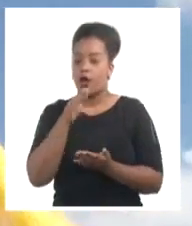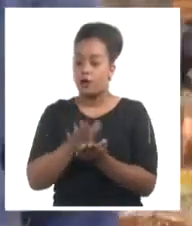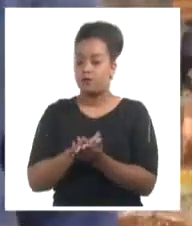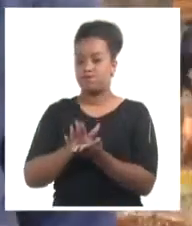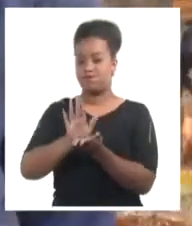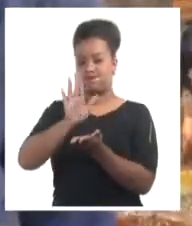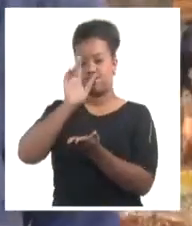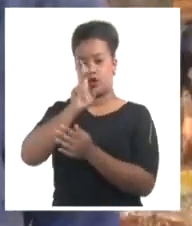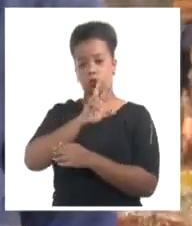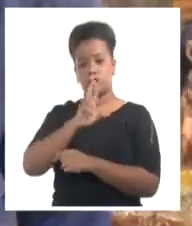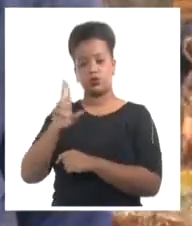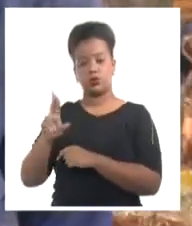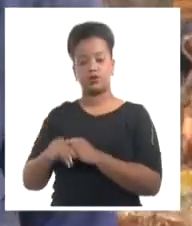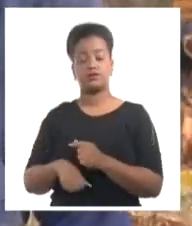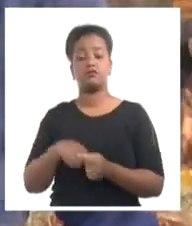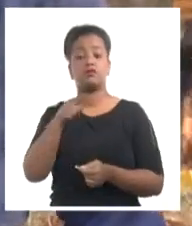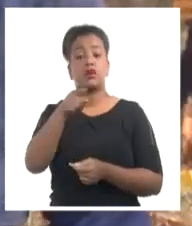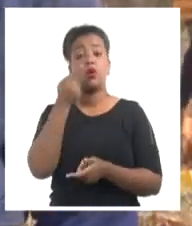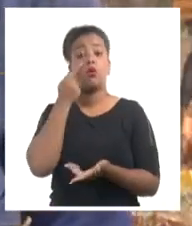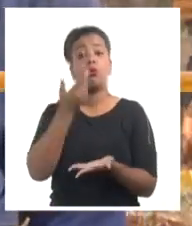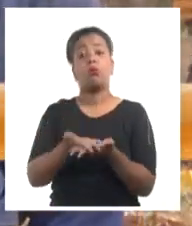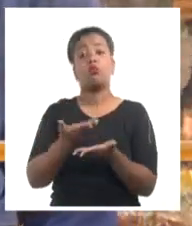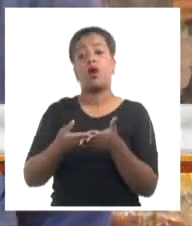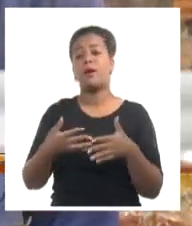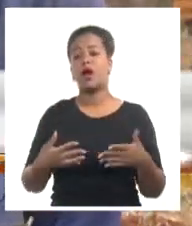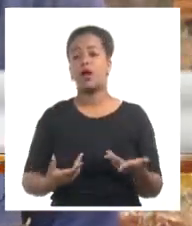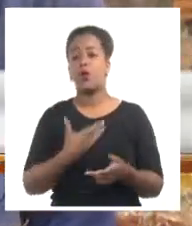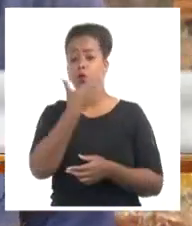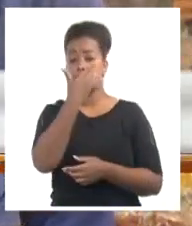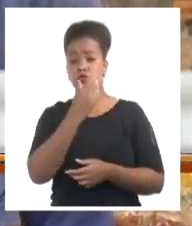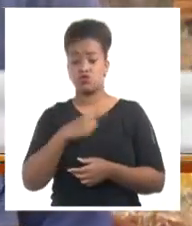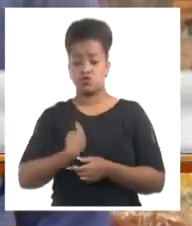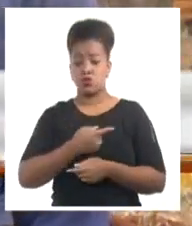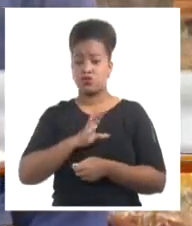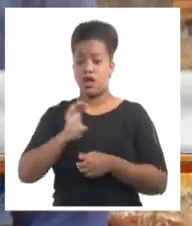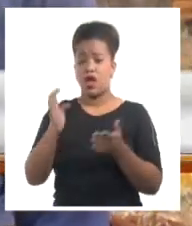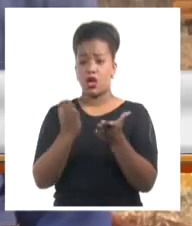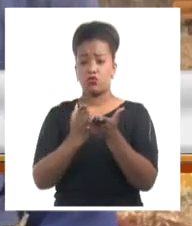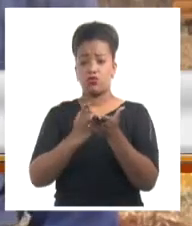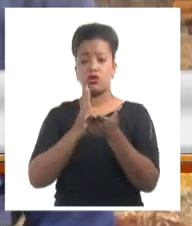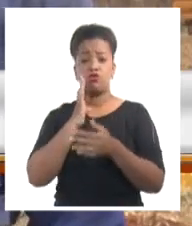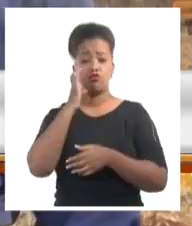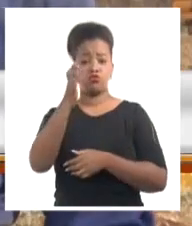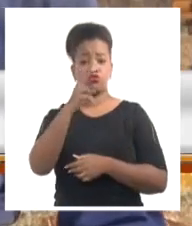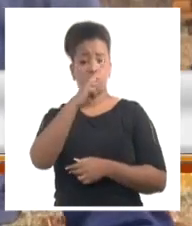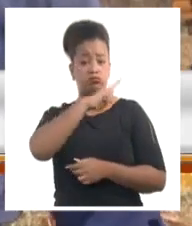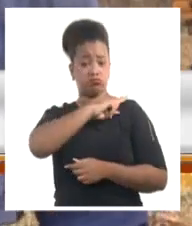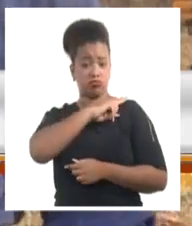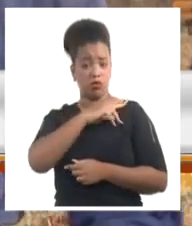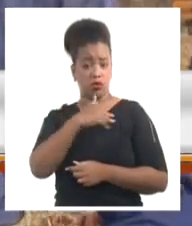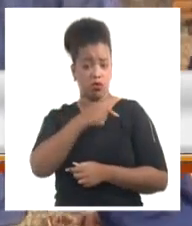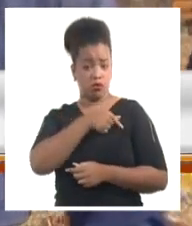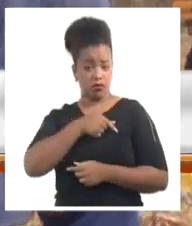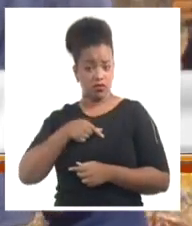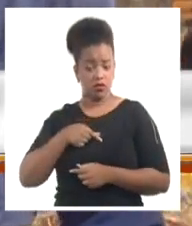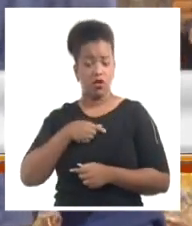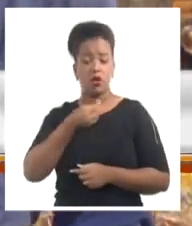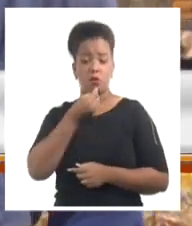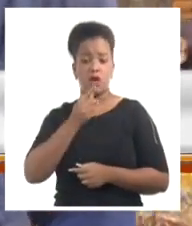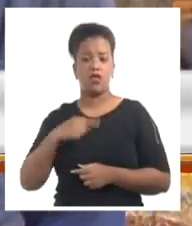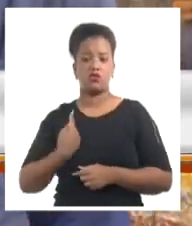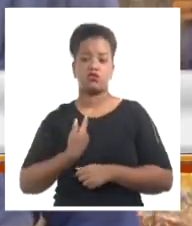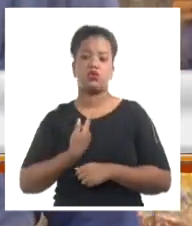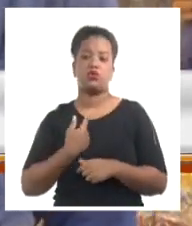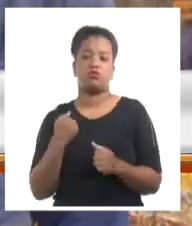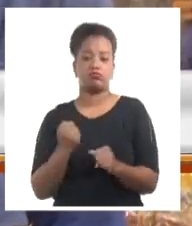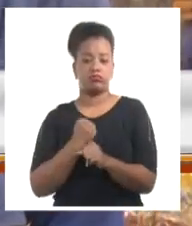tiempo. Demostramos así que con la juventud, aparte de que estamos estudiando para ser futuros oficiales, también podemos emplear nuestro tiempo en el